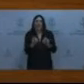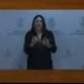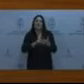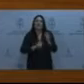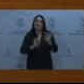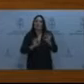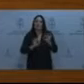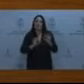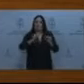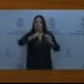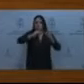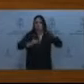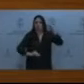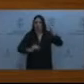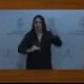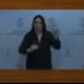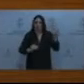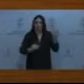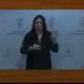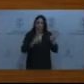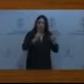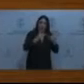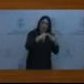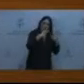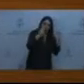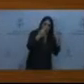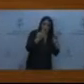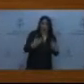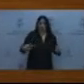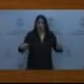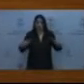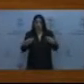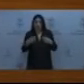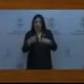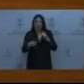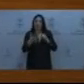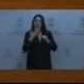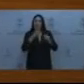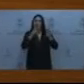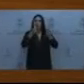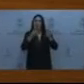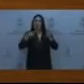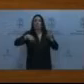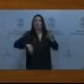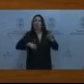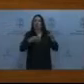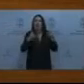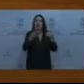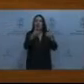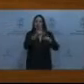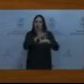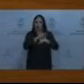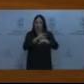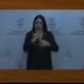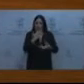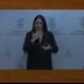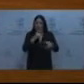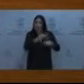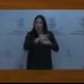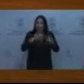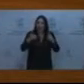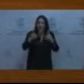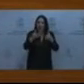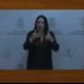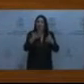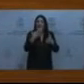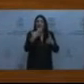brutales diferencias que existen entre la educación pública y la enseñanza concertada, por ejemplo, con los orientadores. ¿Cómo pueden ayudar los orientadores a los